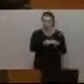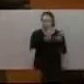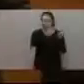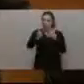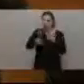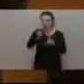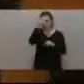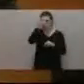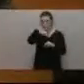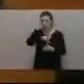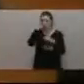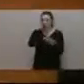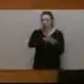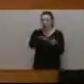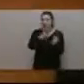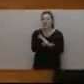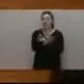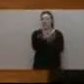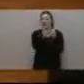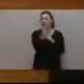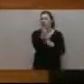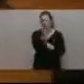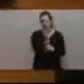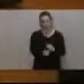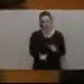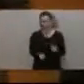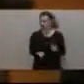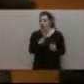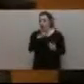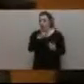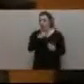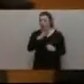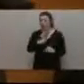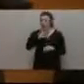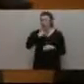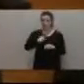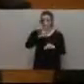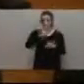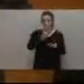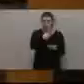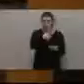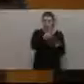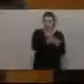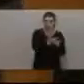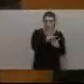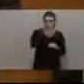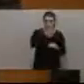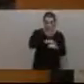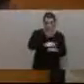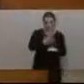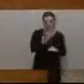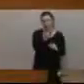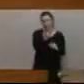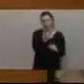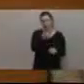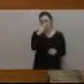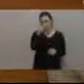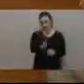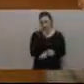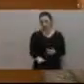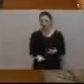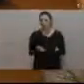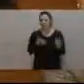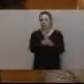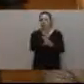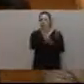abordamos no es una cuestión de dinero, puesto que para el cumplimiento de lo que le pedimos tiene dinero más que suficiente. Es una